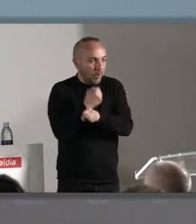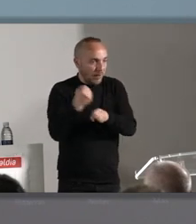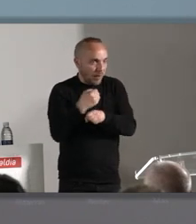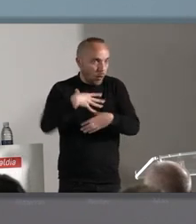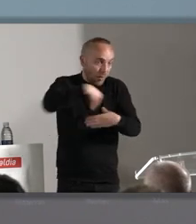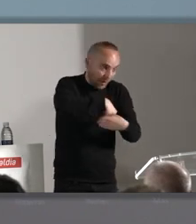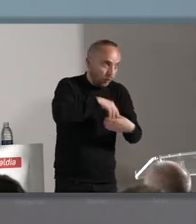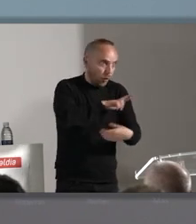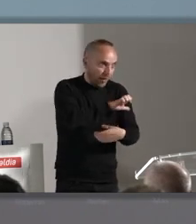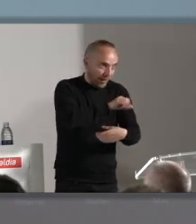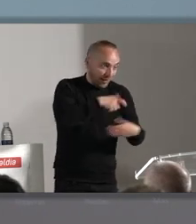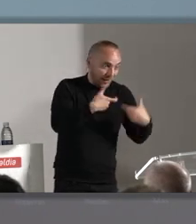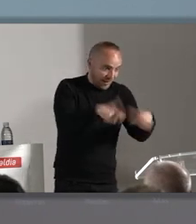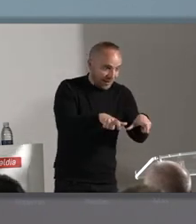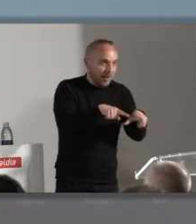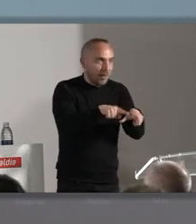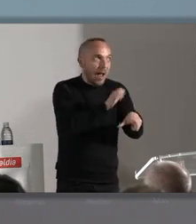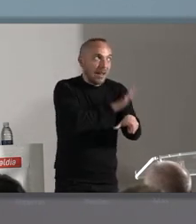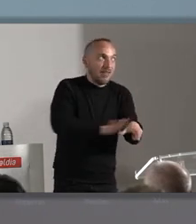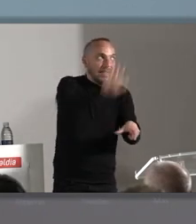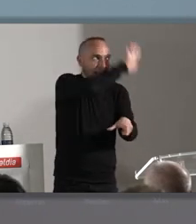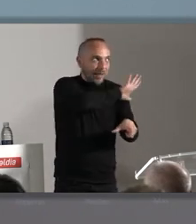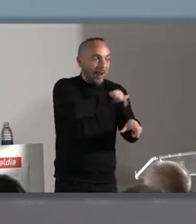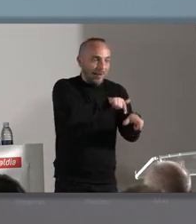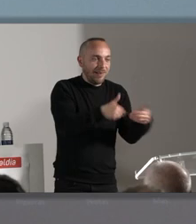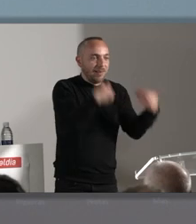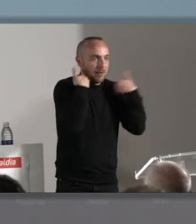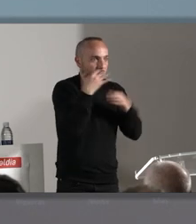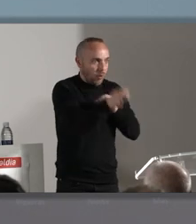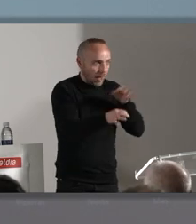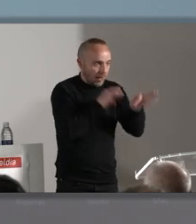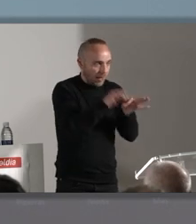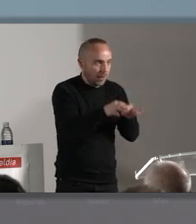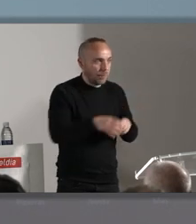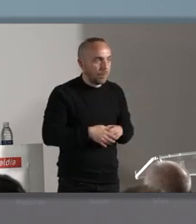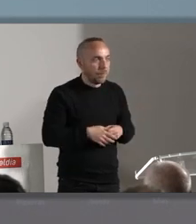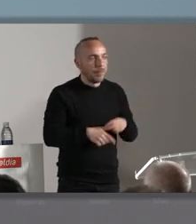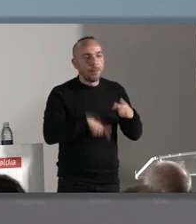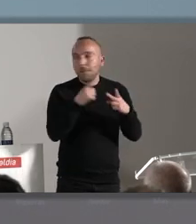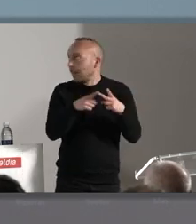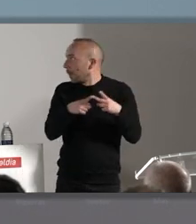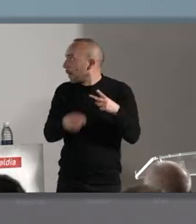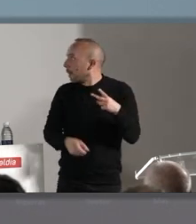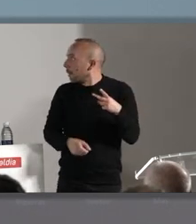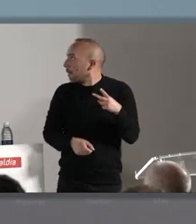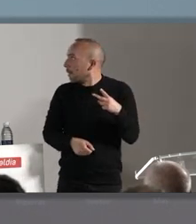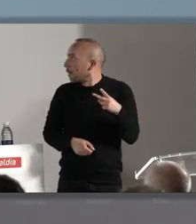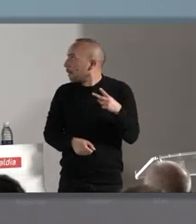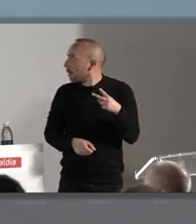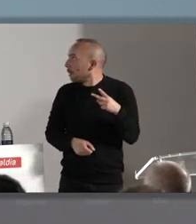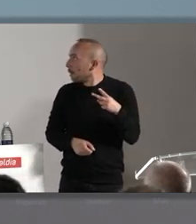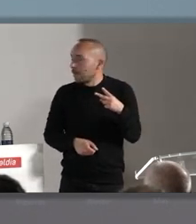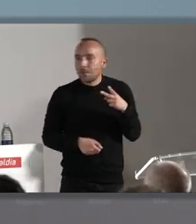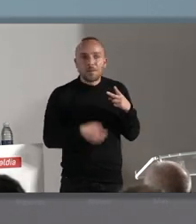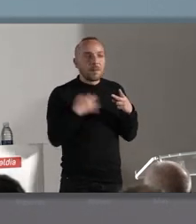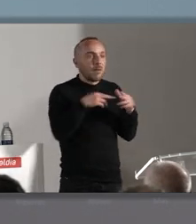de articulación del sector a nivel estatal. Otra cuestión es la necesidad de recursos por profesionalización. Si queremos superar realmente